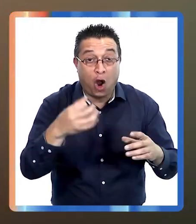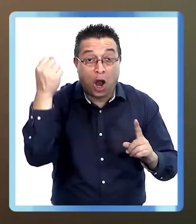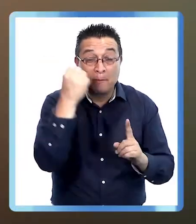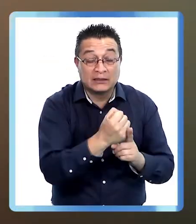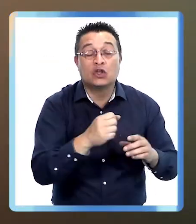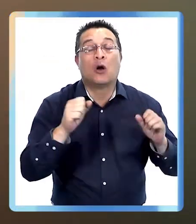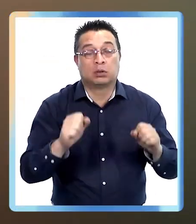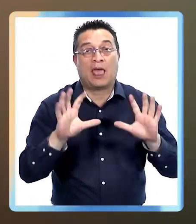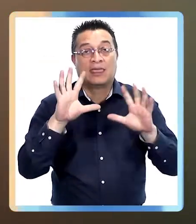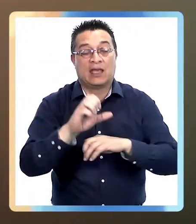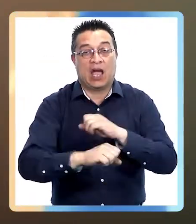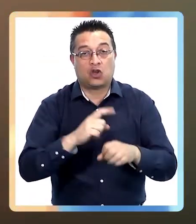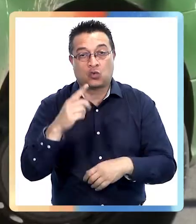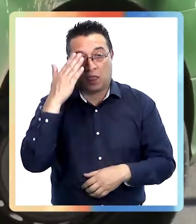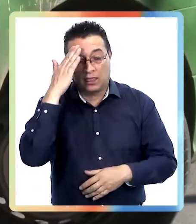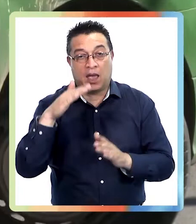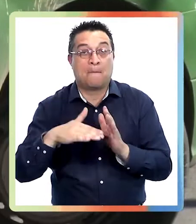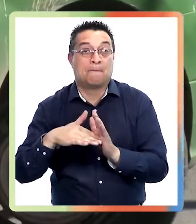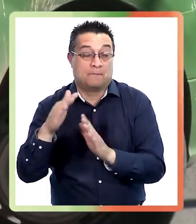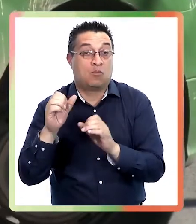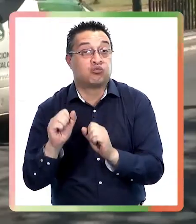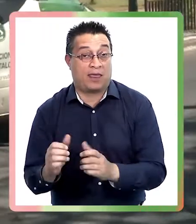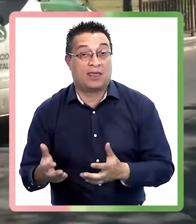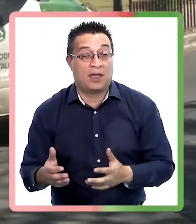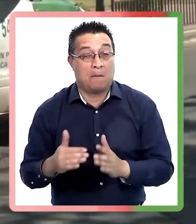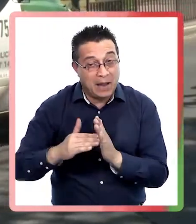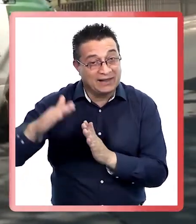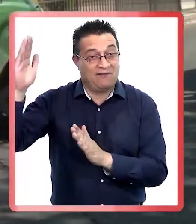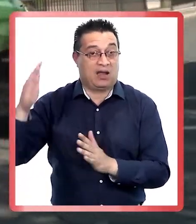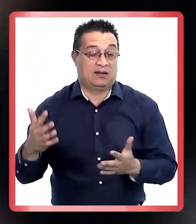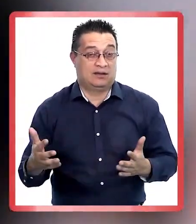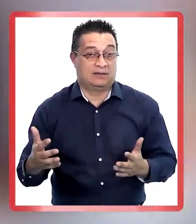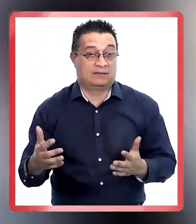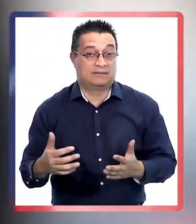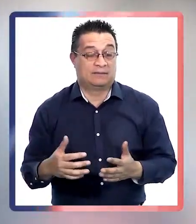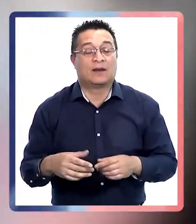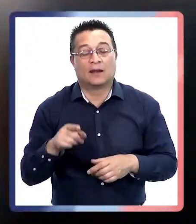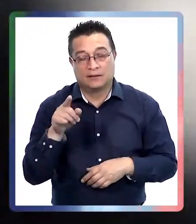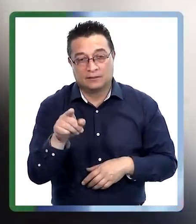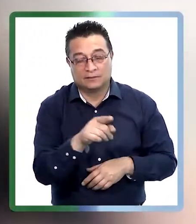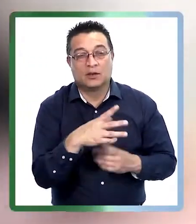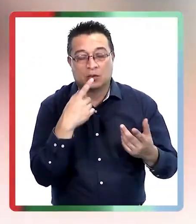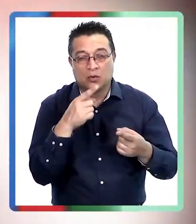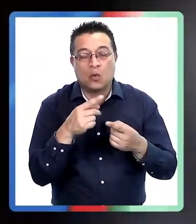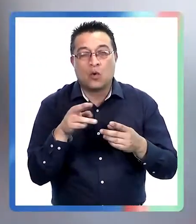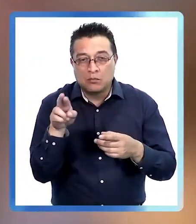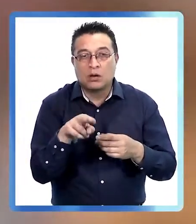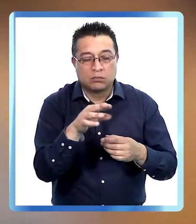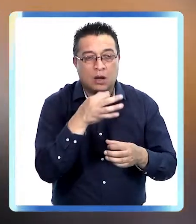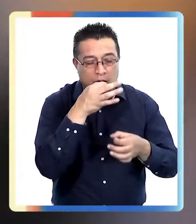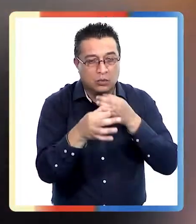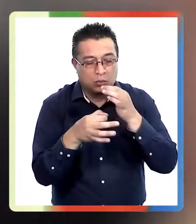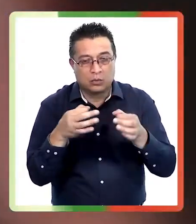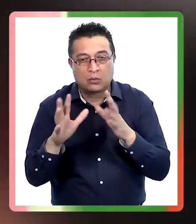homicidio, los 10 años y un día de presidio mayor en su grado medio, hacia arriba. Falta de valores, una de las frases que más se repite por